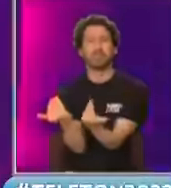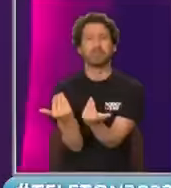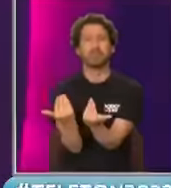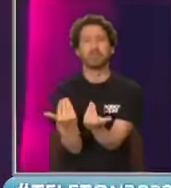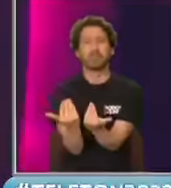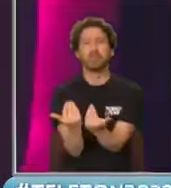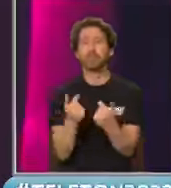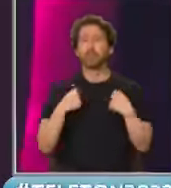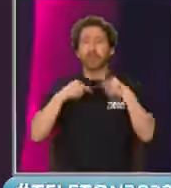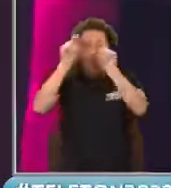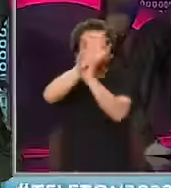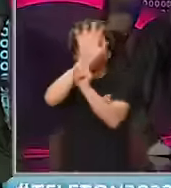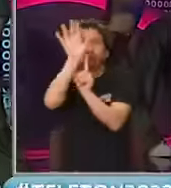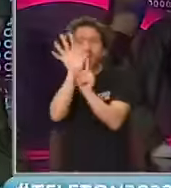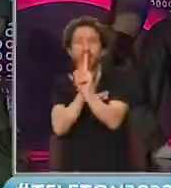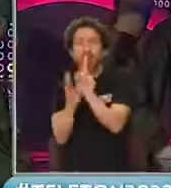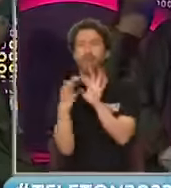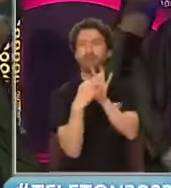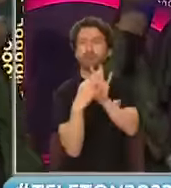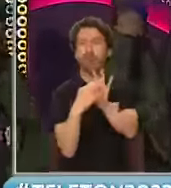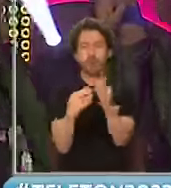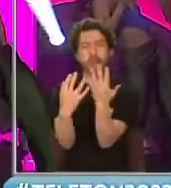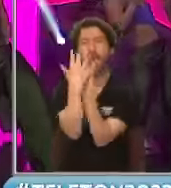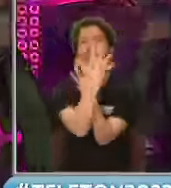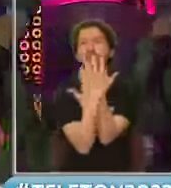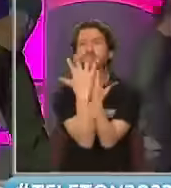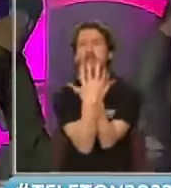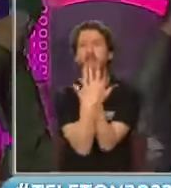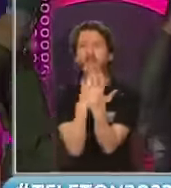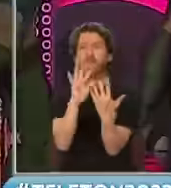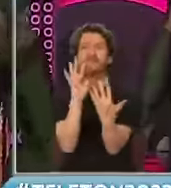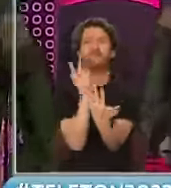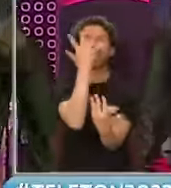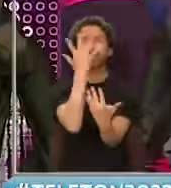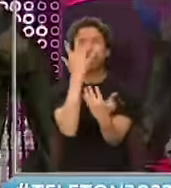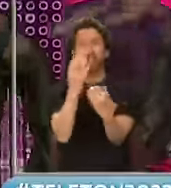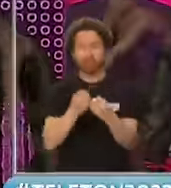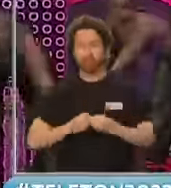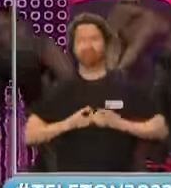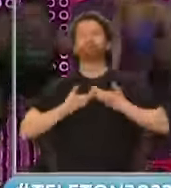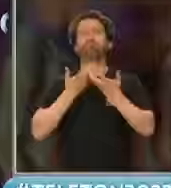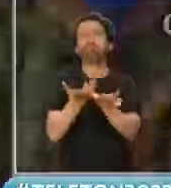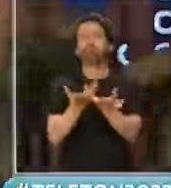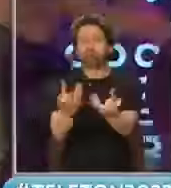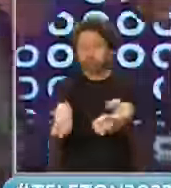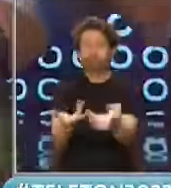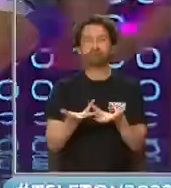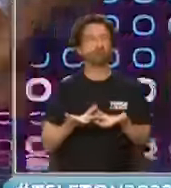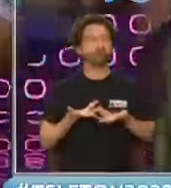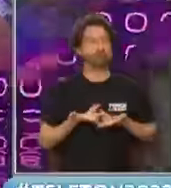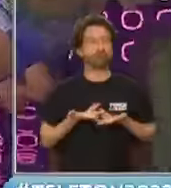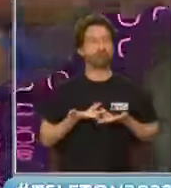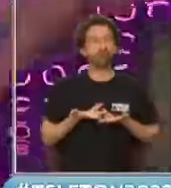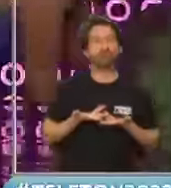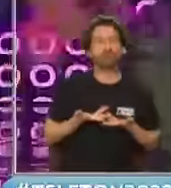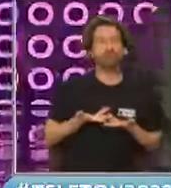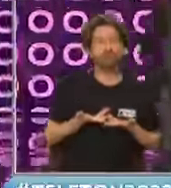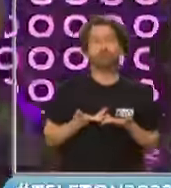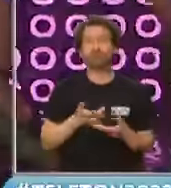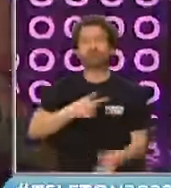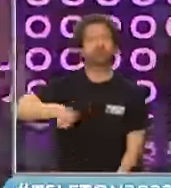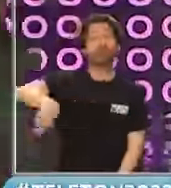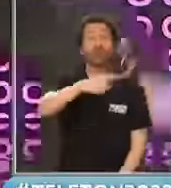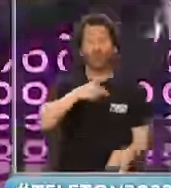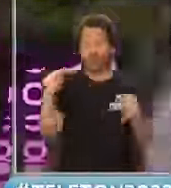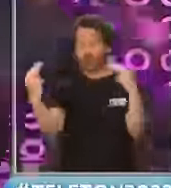Mi aura combina con las uñas que brillan, lo quema mi fiesta, me llega el mismo día con un flow safari. Todo el